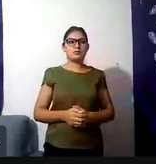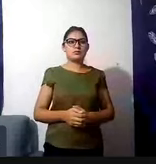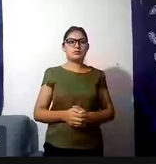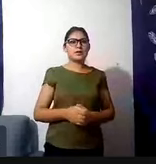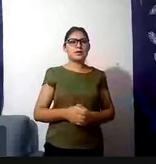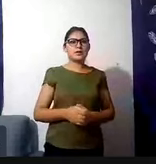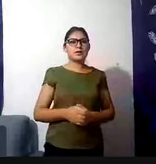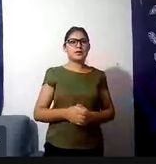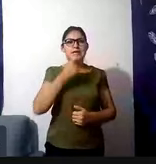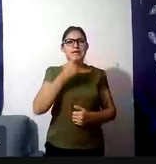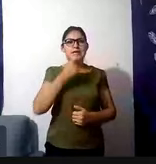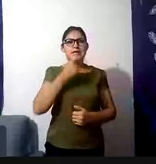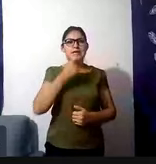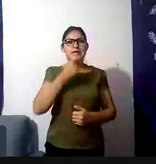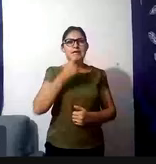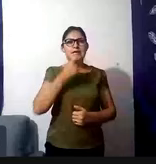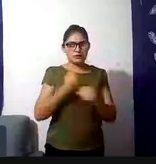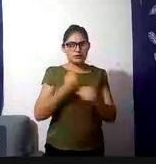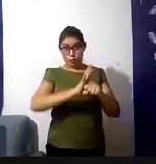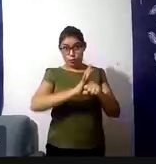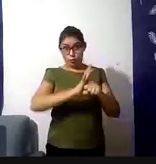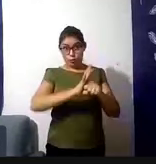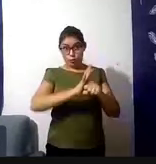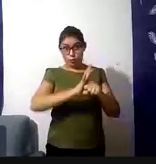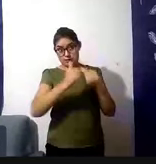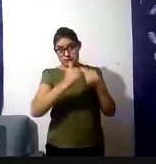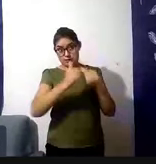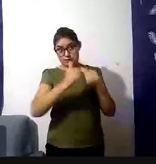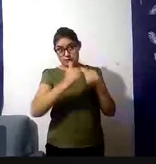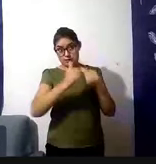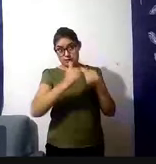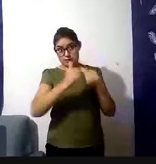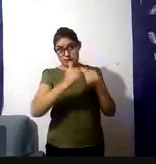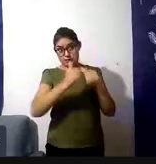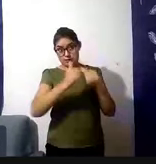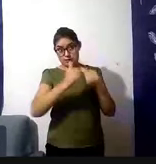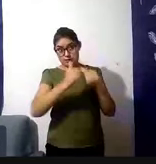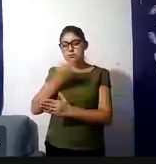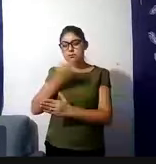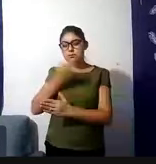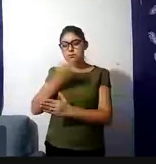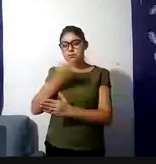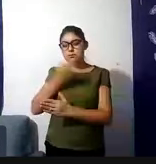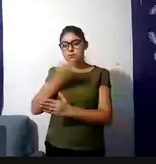la contagien y siente feo porque no quiere acercarse a sus amiguitas.